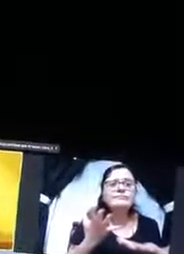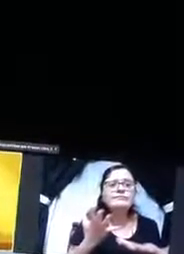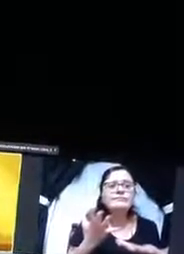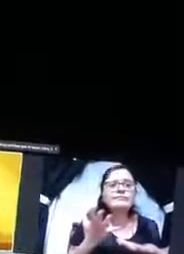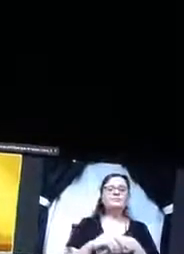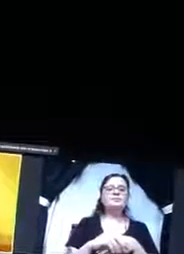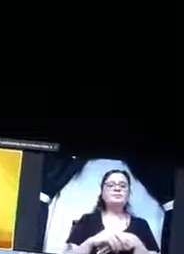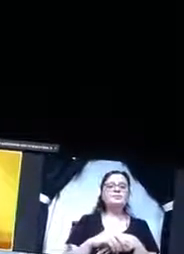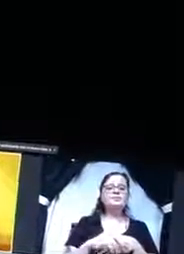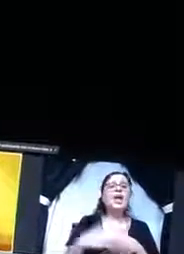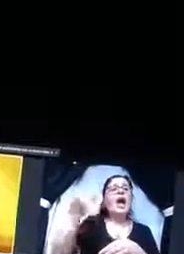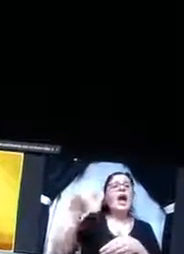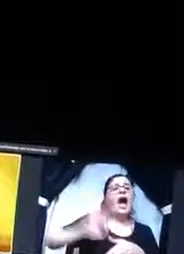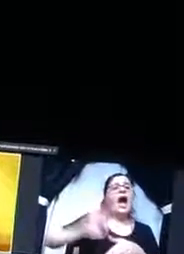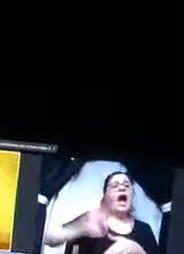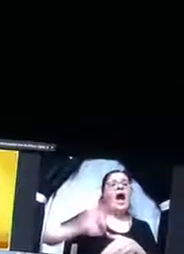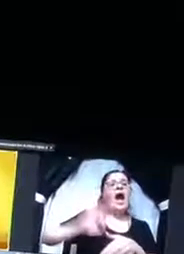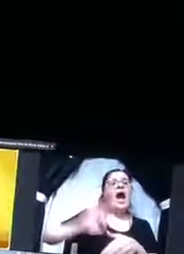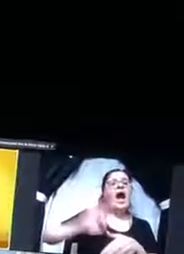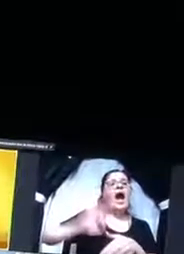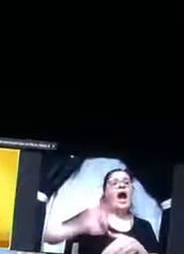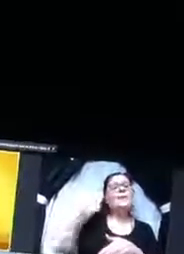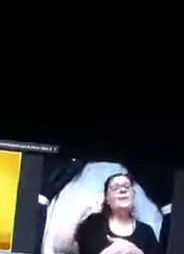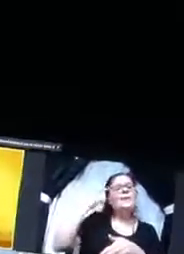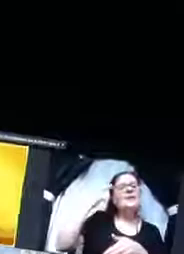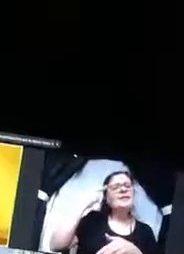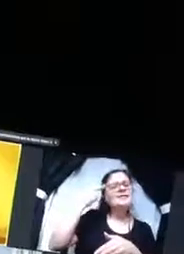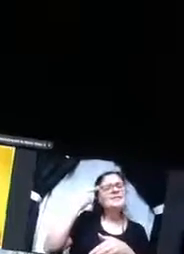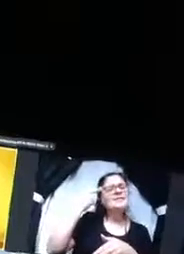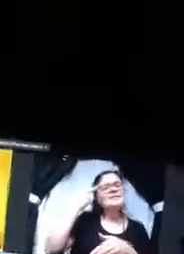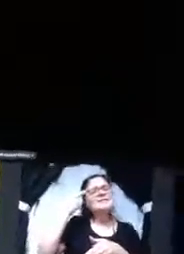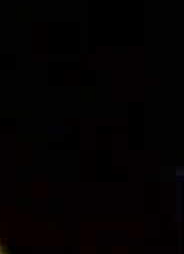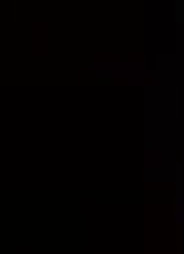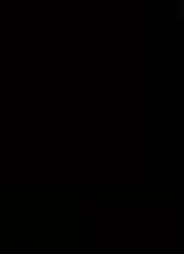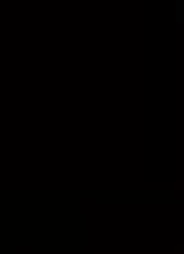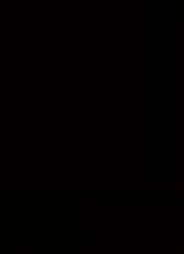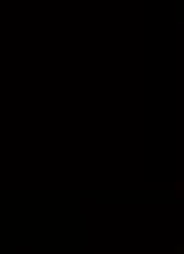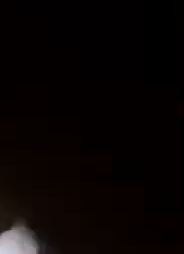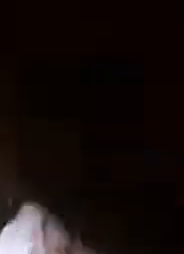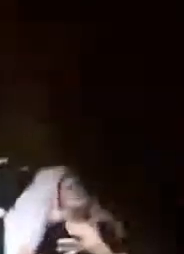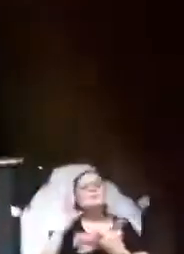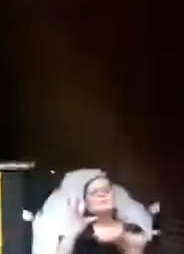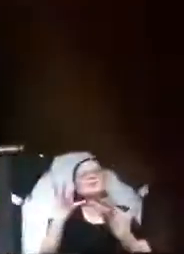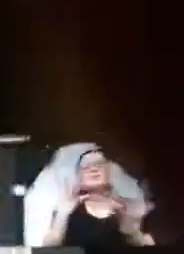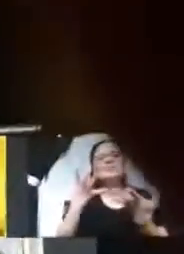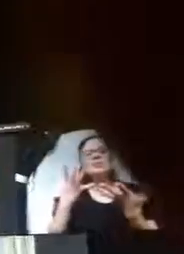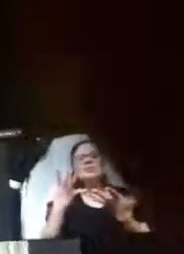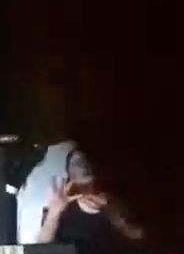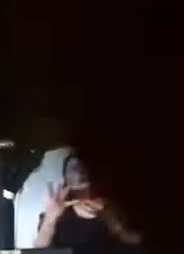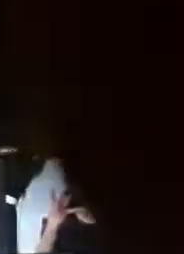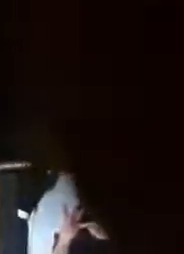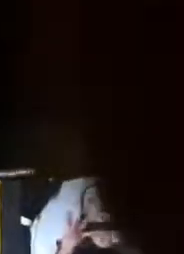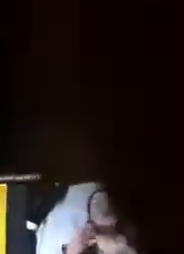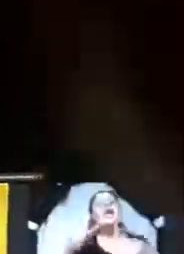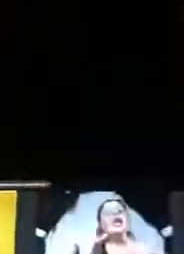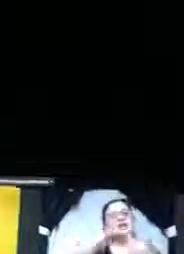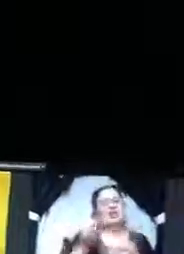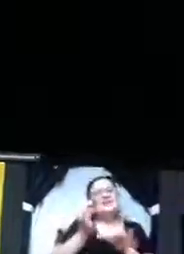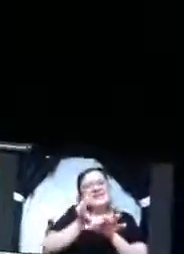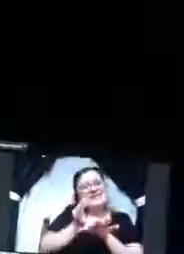era rehabilitatorio, entonces en la propuesta educativa encontraban también una